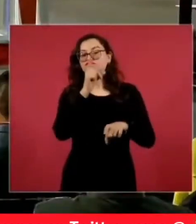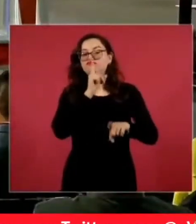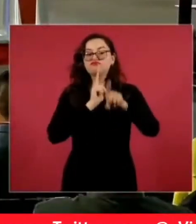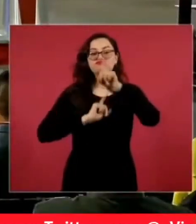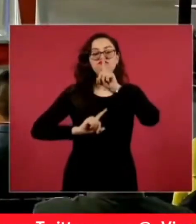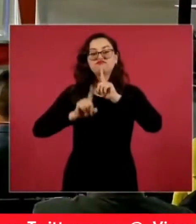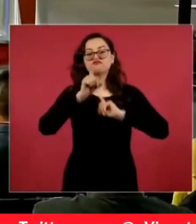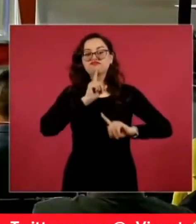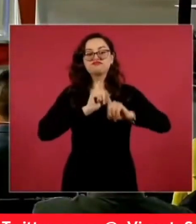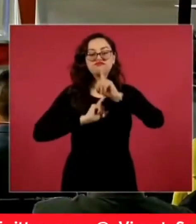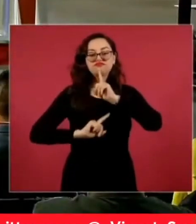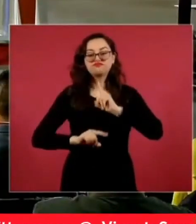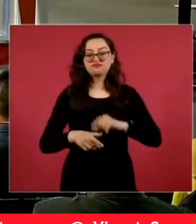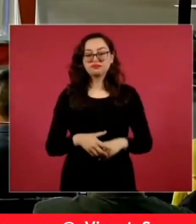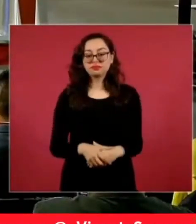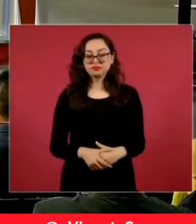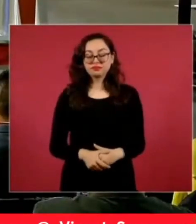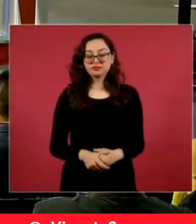Pero